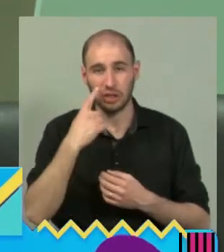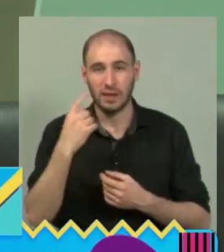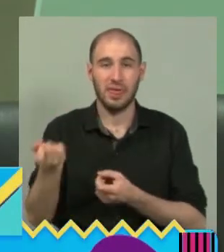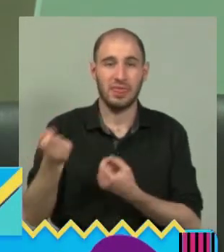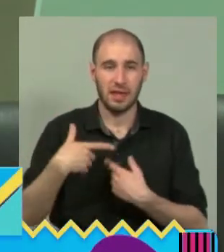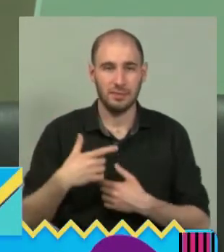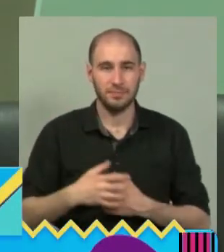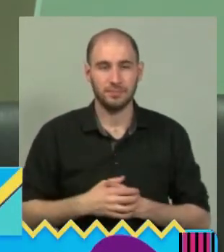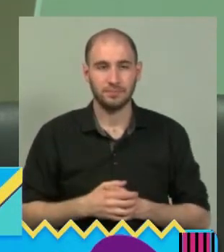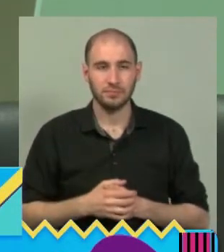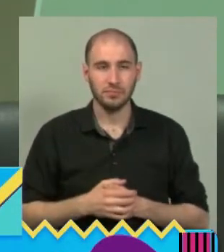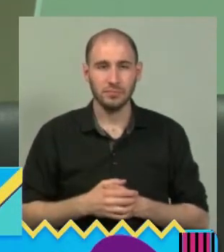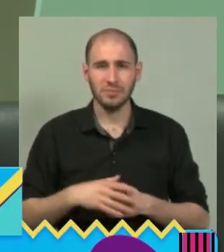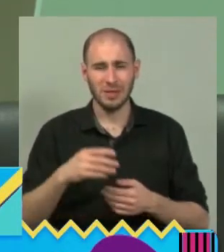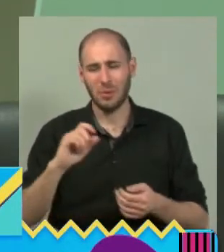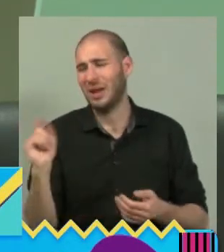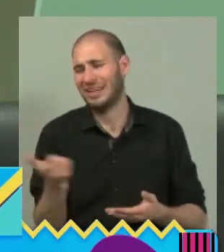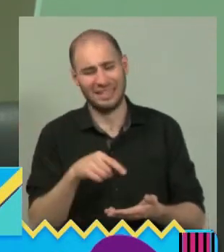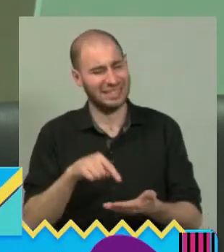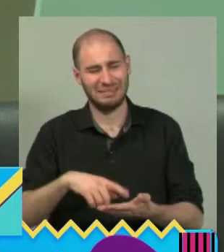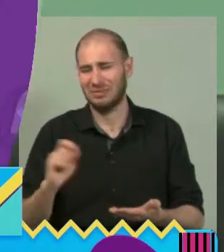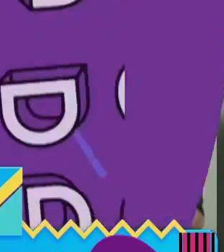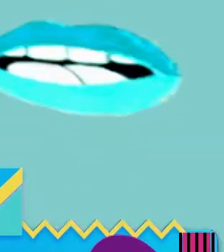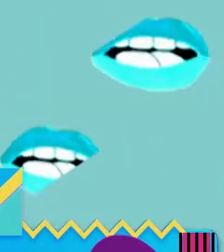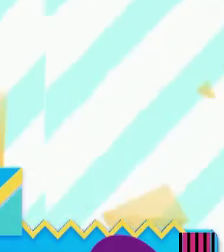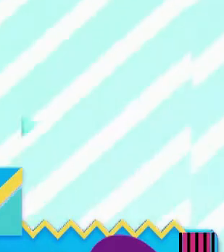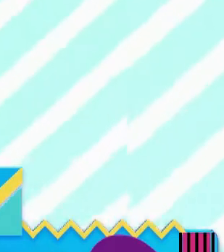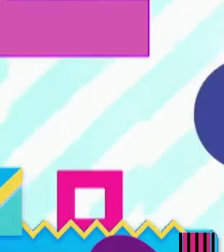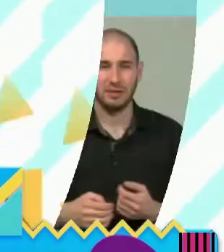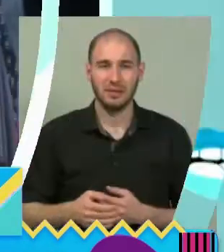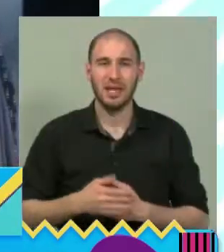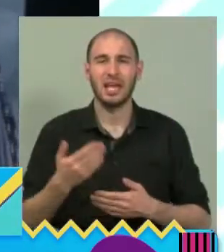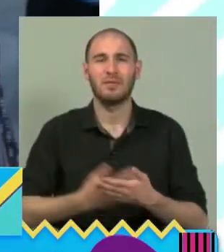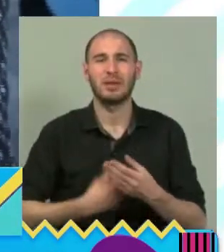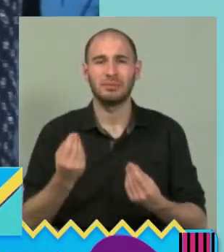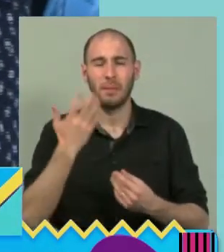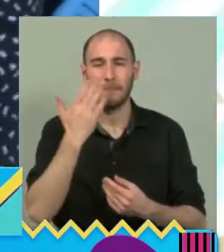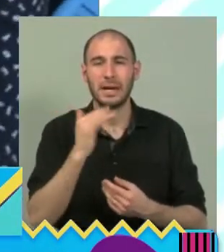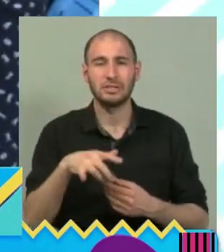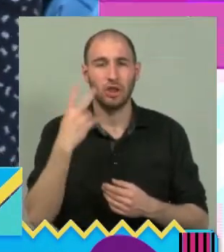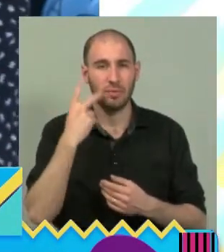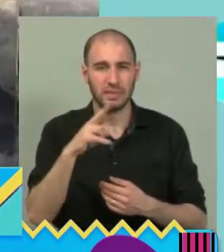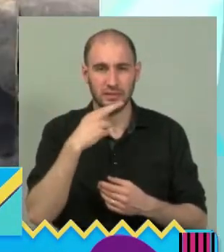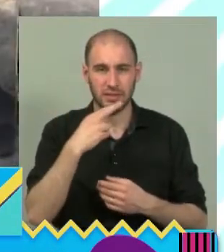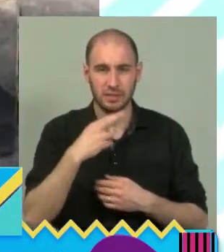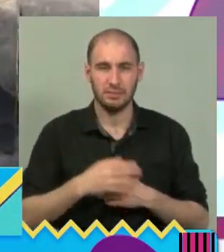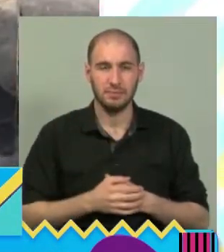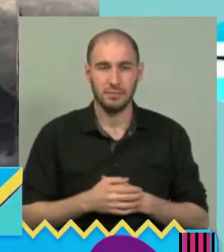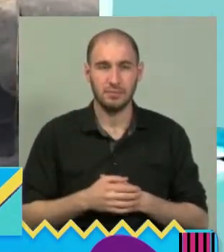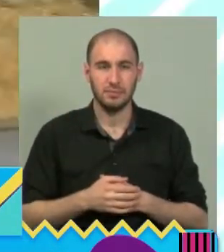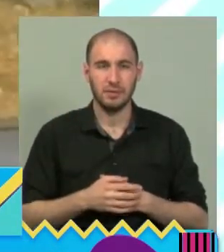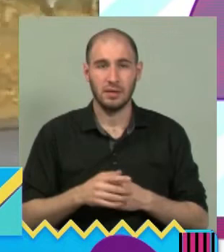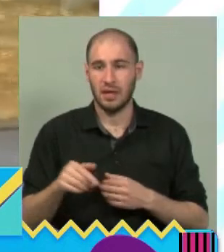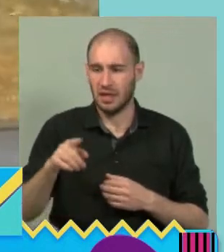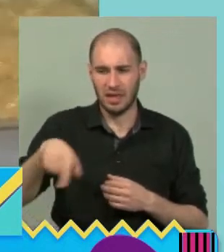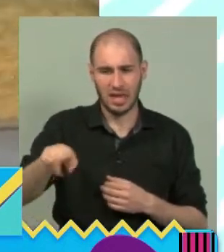municipio un mamarracho como informe de lo que pasó en marzo de 2017, que ni siquiera